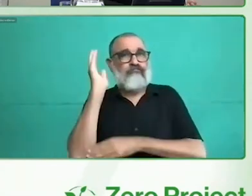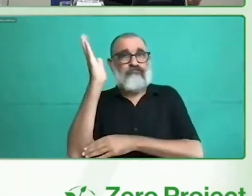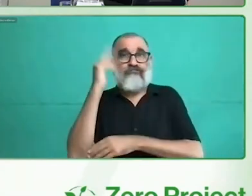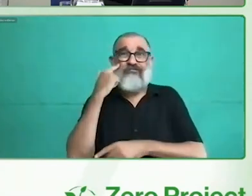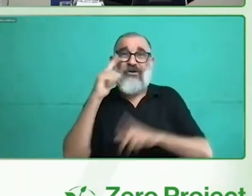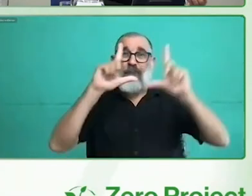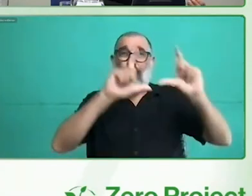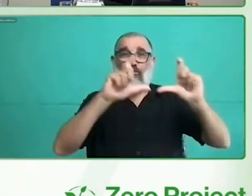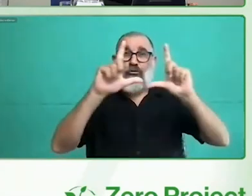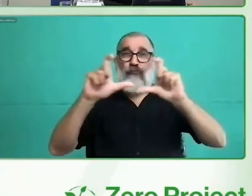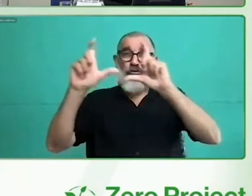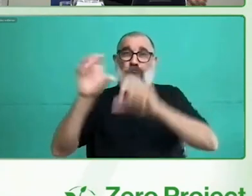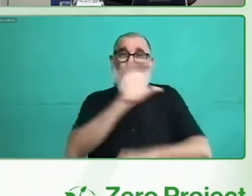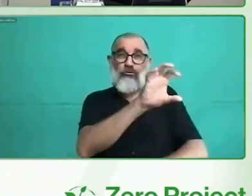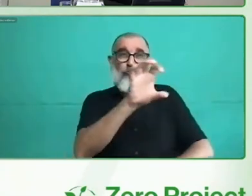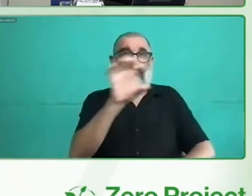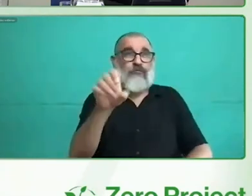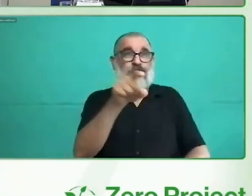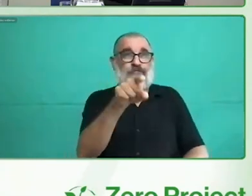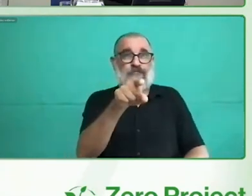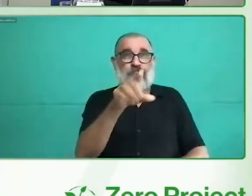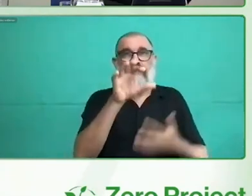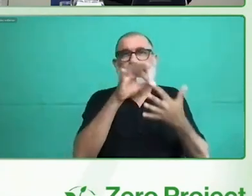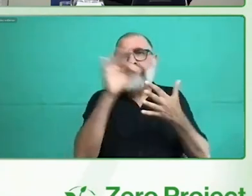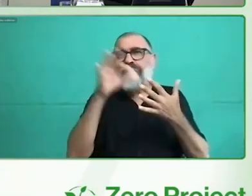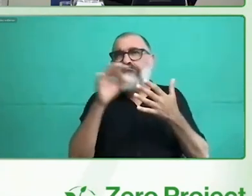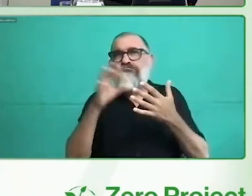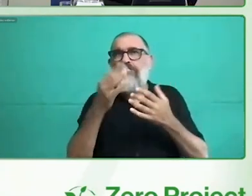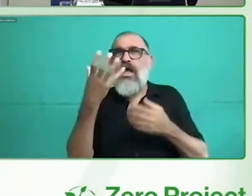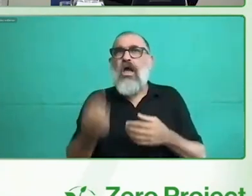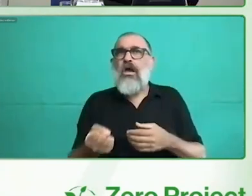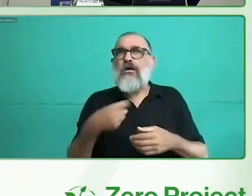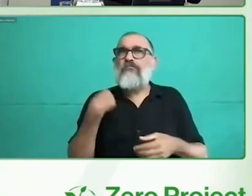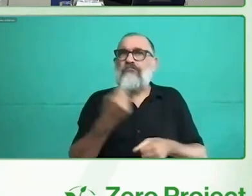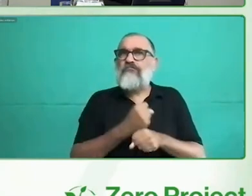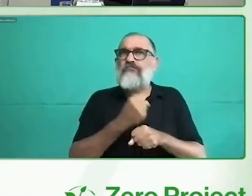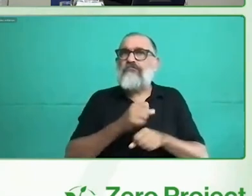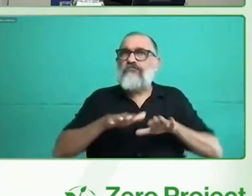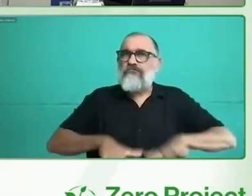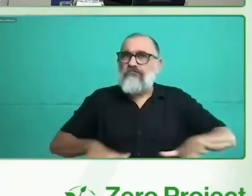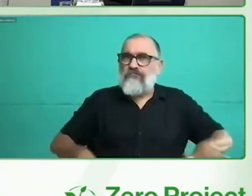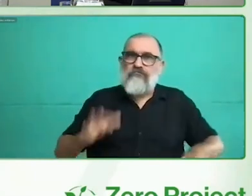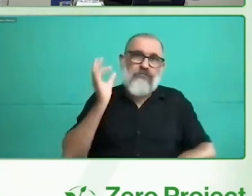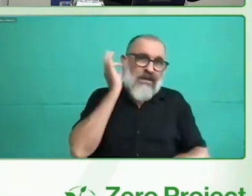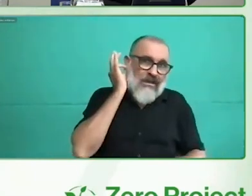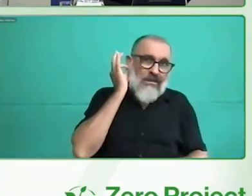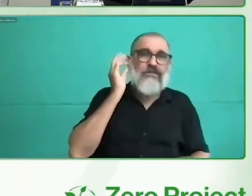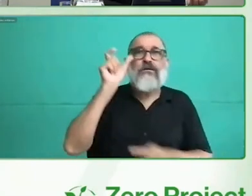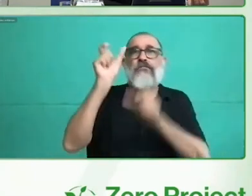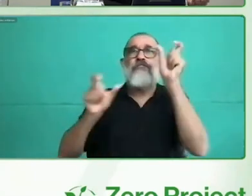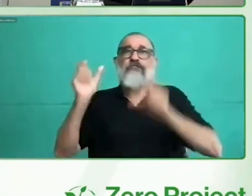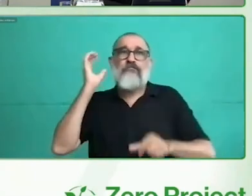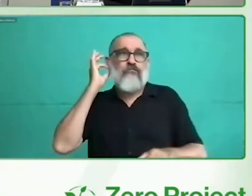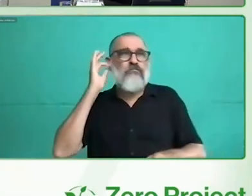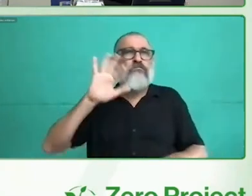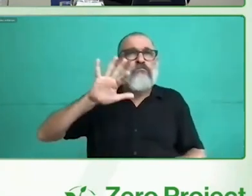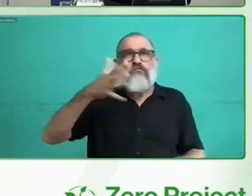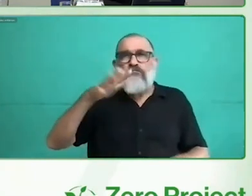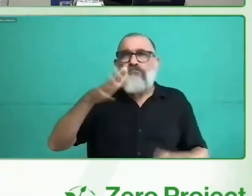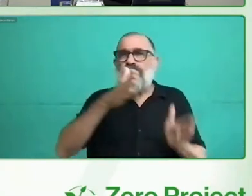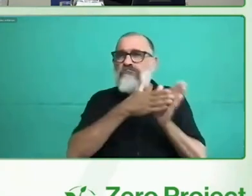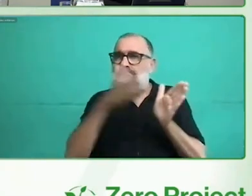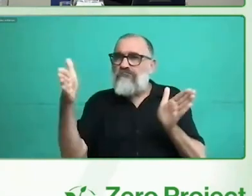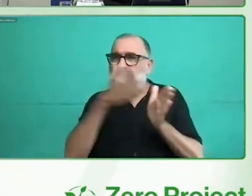que se acercan al proyecto y pueden brindar a niñas un paso más adelante en cómo